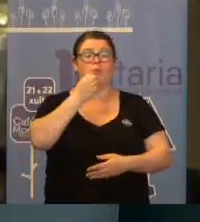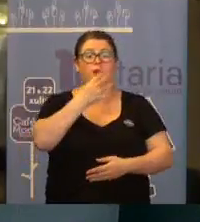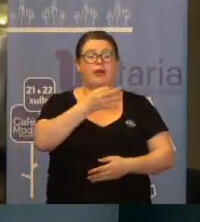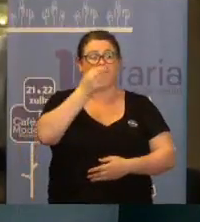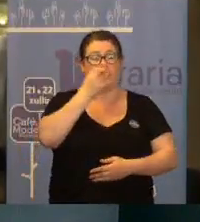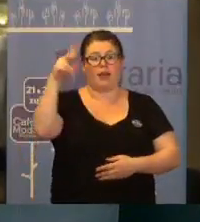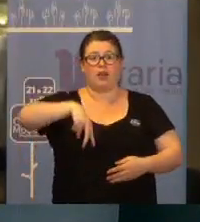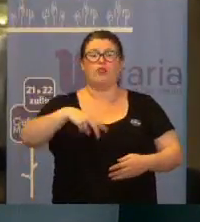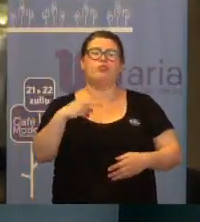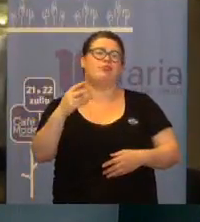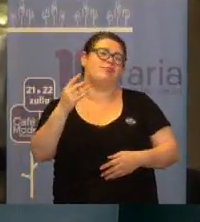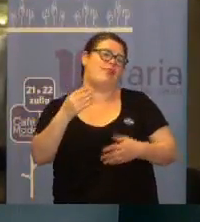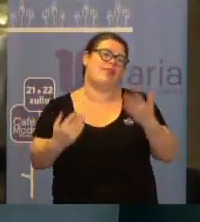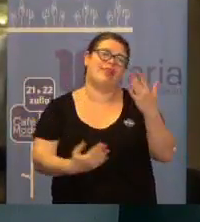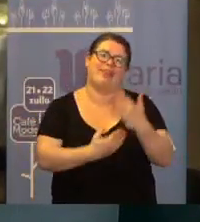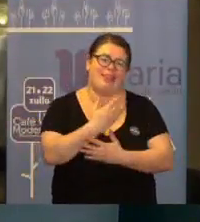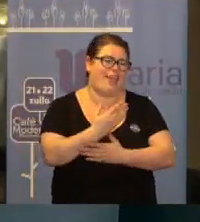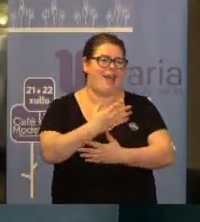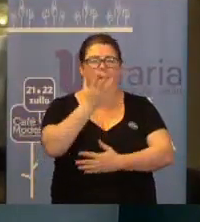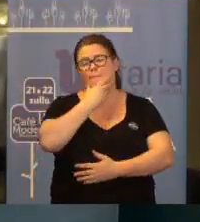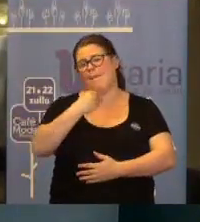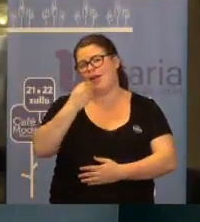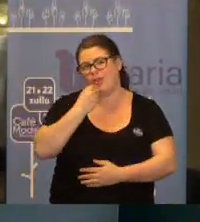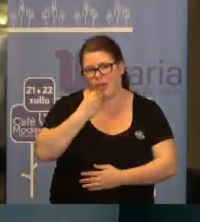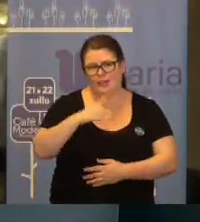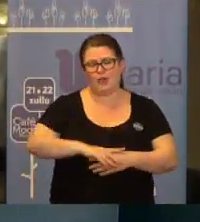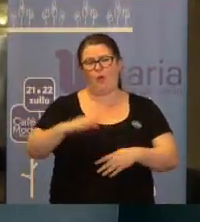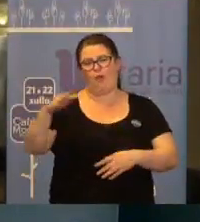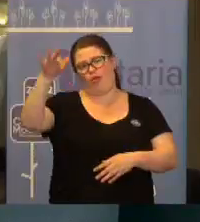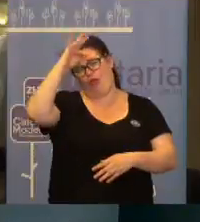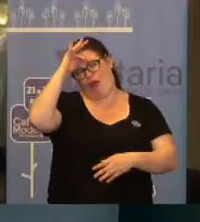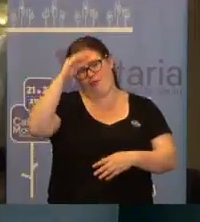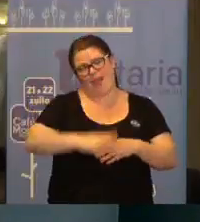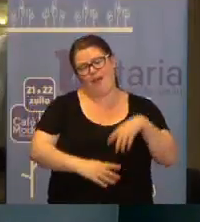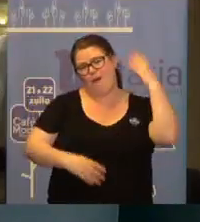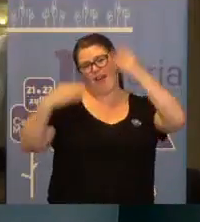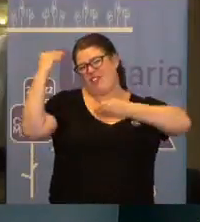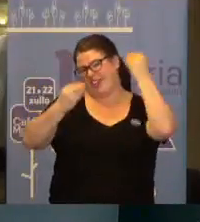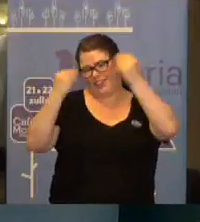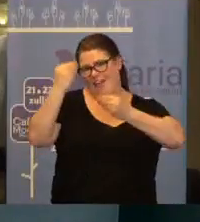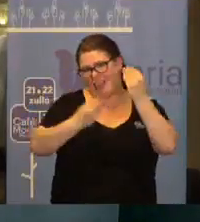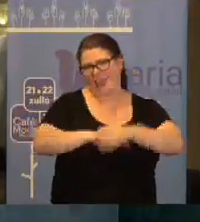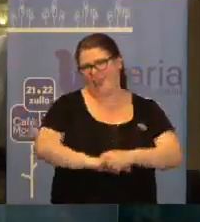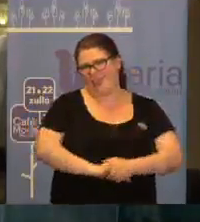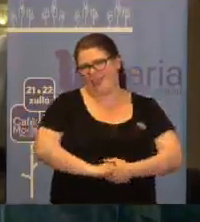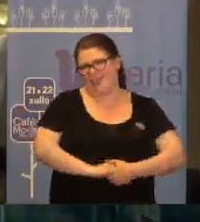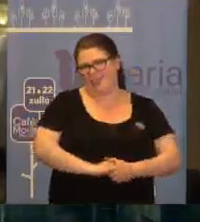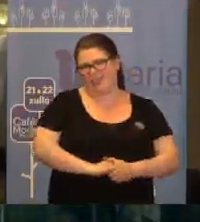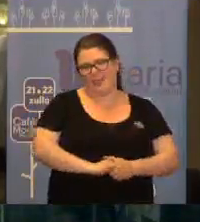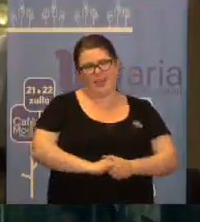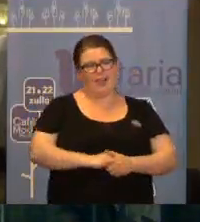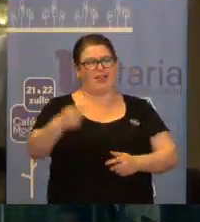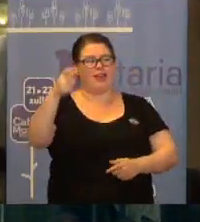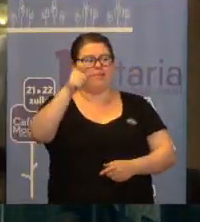aquí nun día tan estupendo, estar un domingo soleado como este reflexionando sobre o futuro político de Galicia, aínda que sea